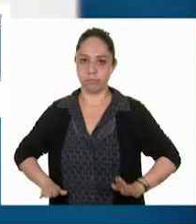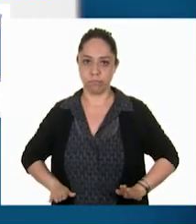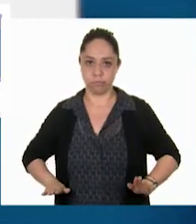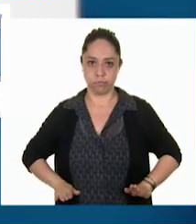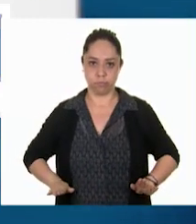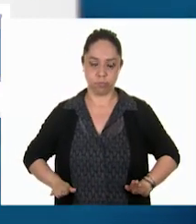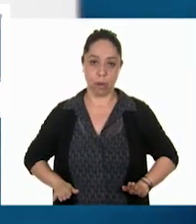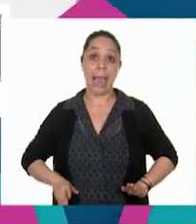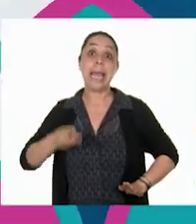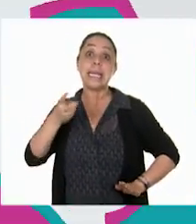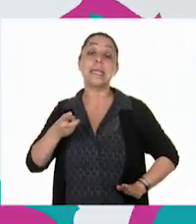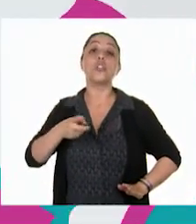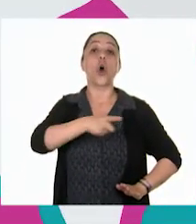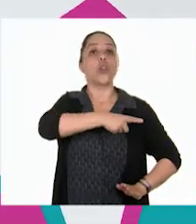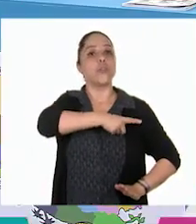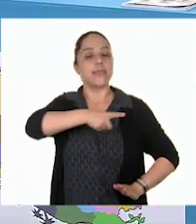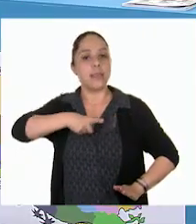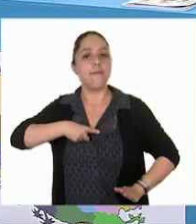de cumplimiento